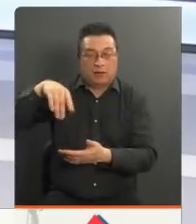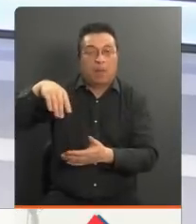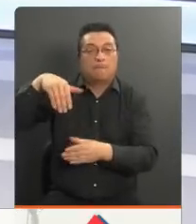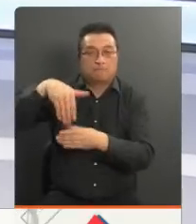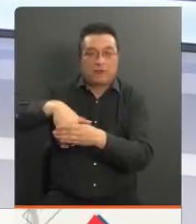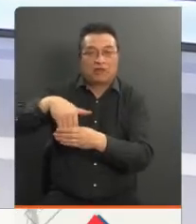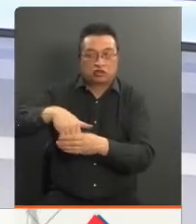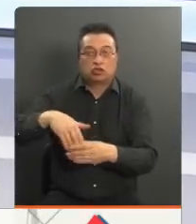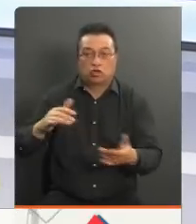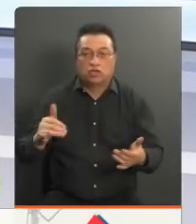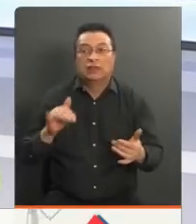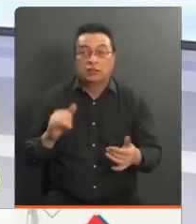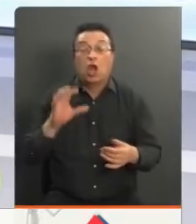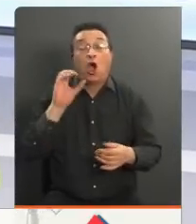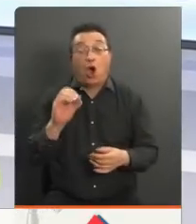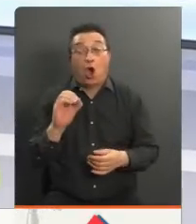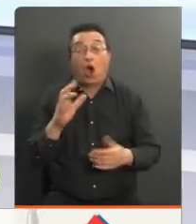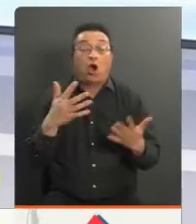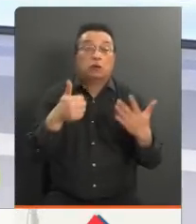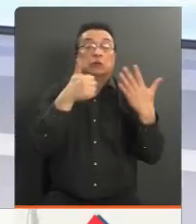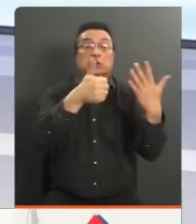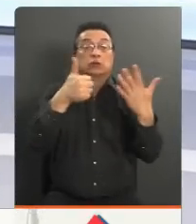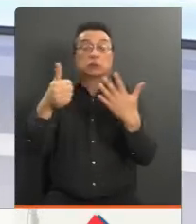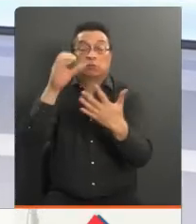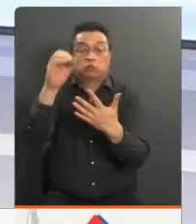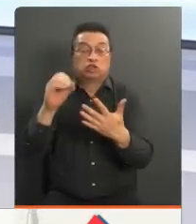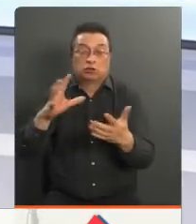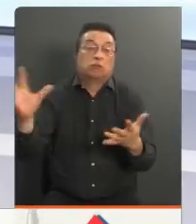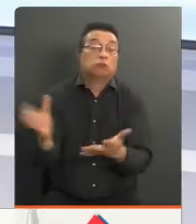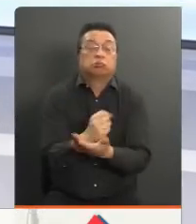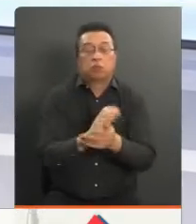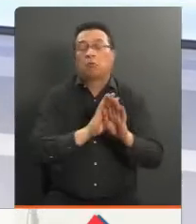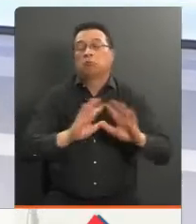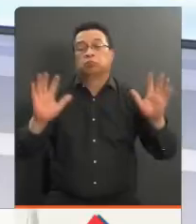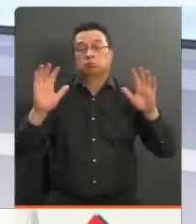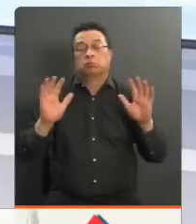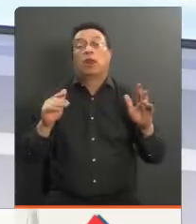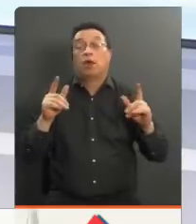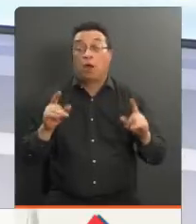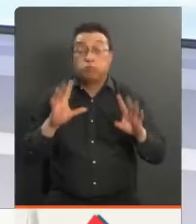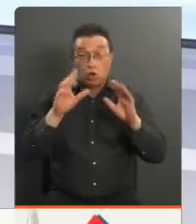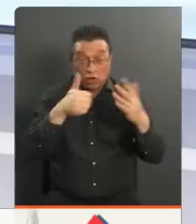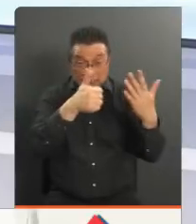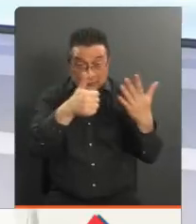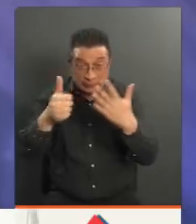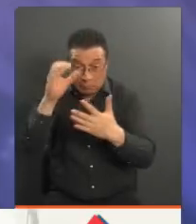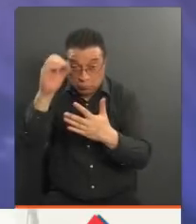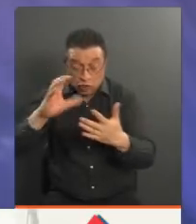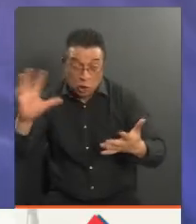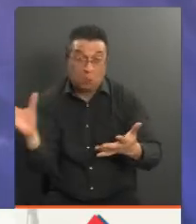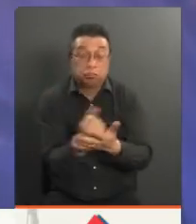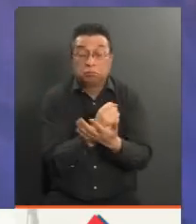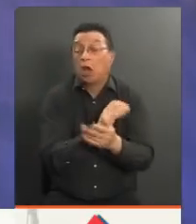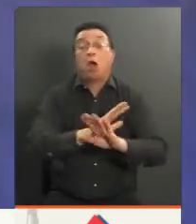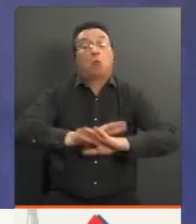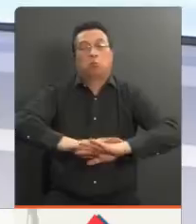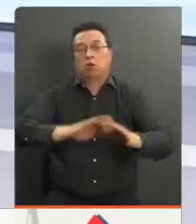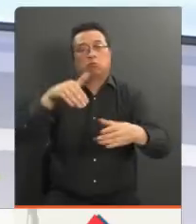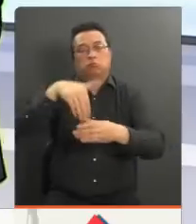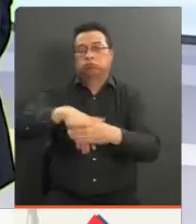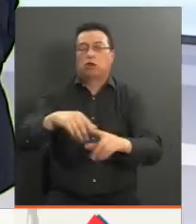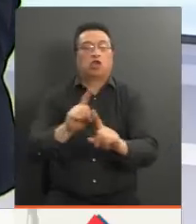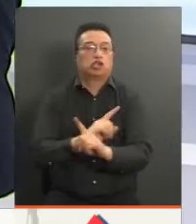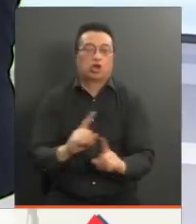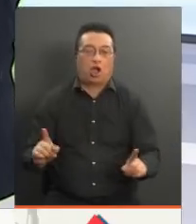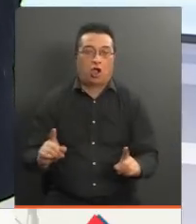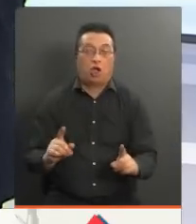exactamente. Ya. O lograr los dos tercios, que ya sabemos es complejo en varias de estas materias. O sea, si se logran los dos tercios, no hay plebiscito. No hay plebiscito. Ya, ok. Si no, si